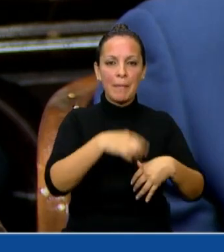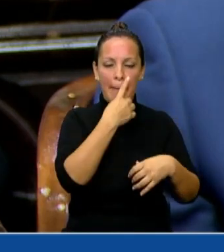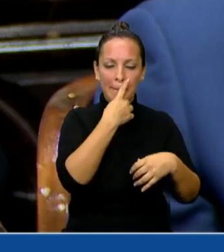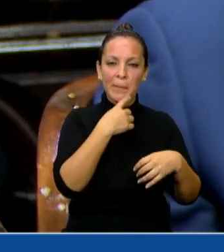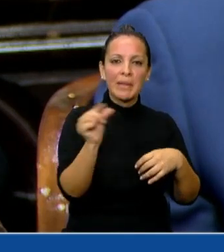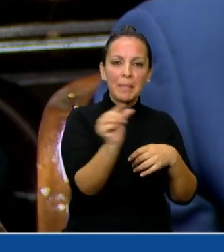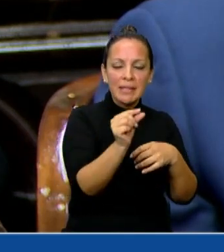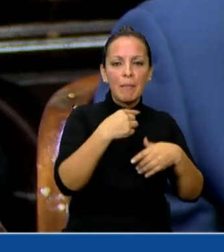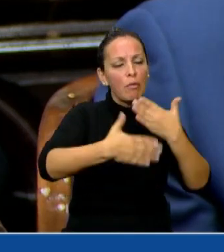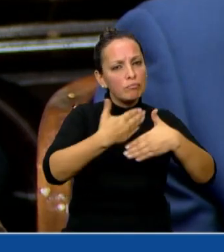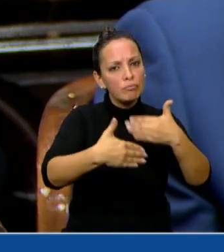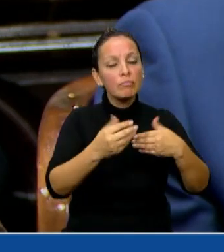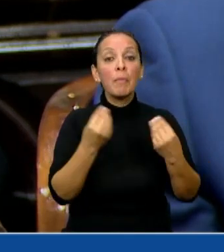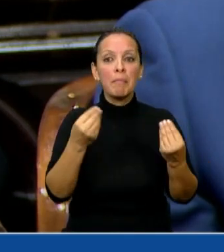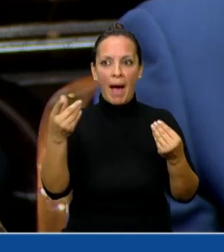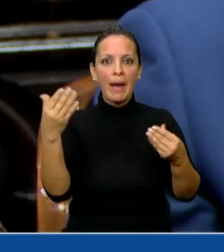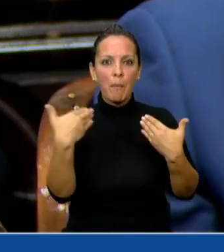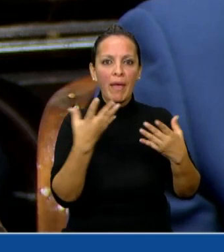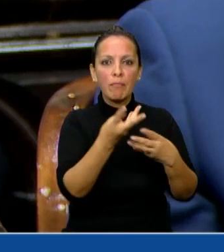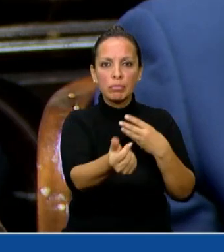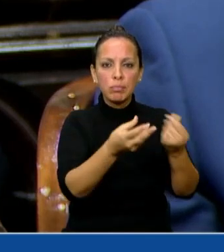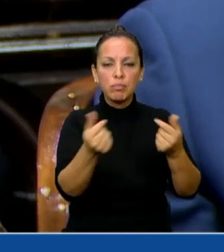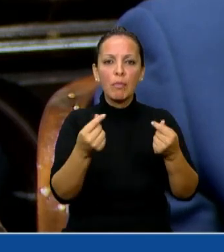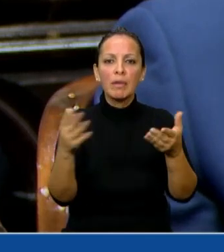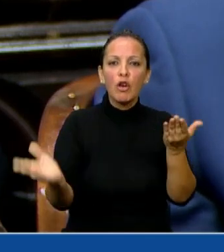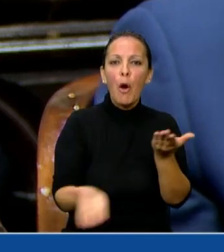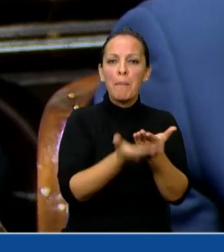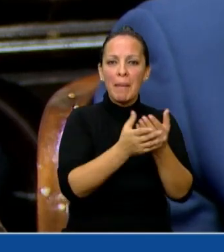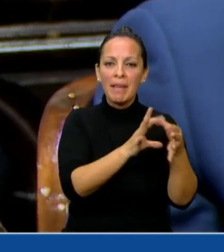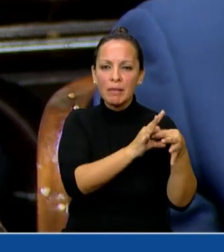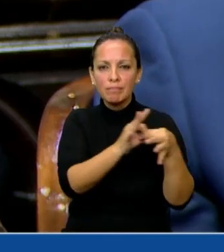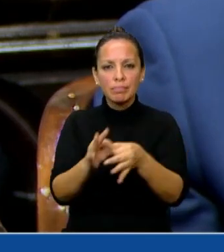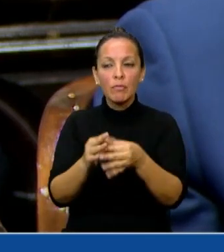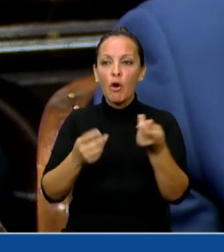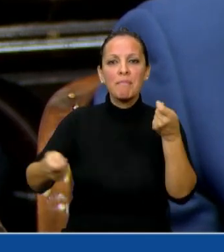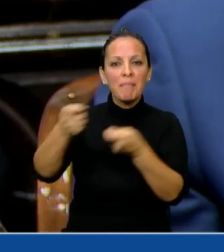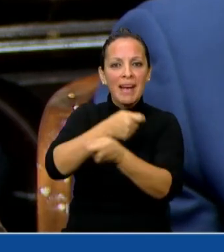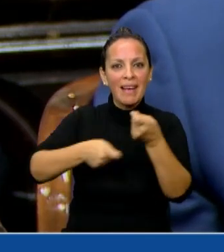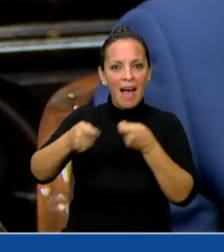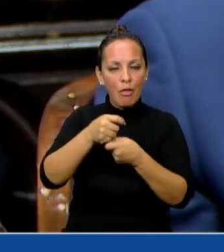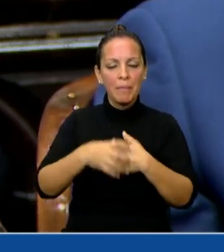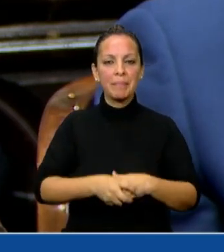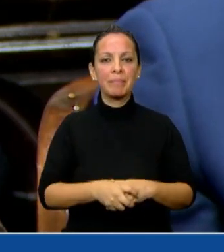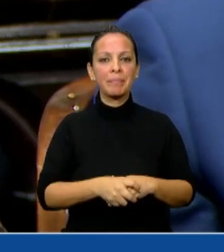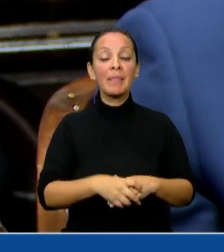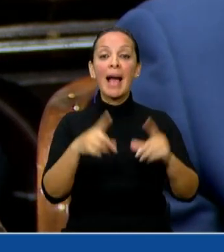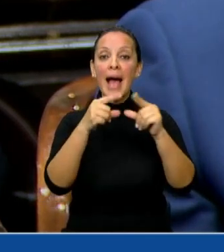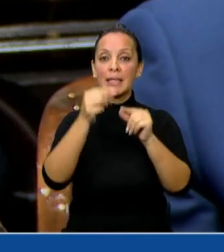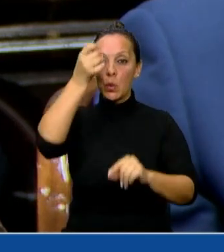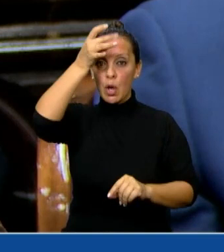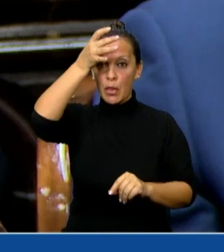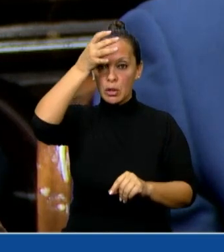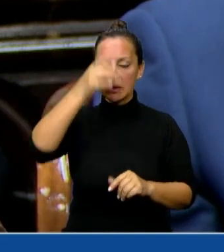hipotecario, promover el acceso a este y fomentar la complementariedad con el mercado de capitales. Y el artículo